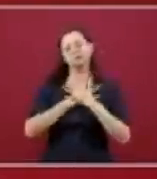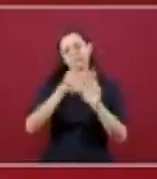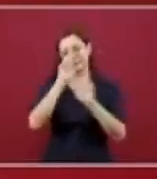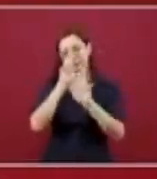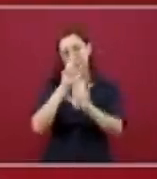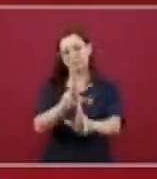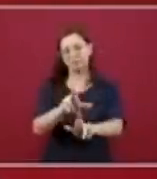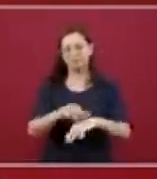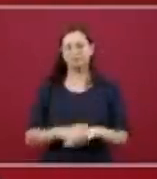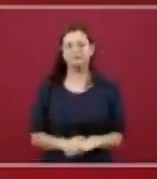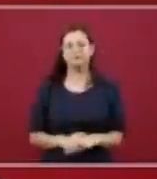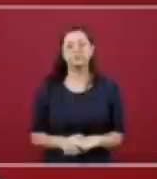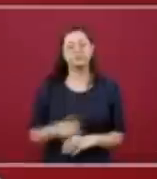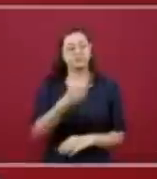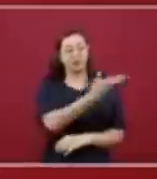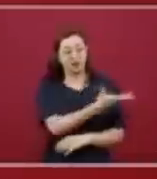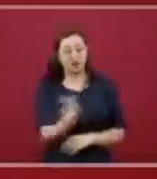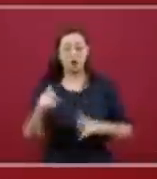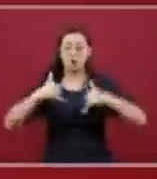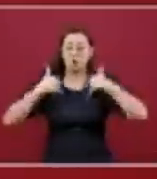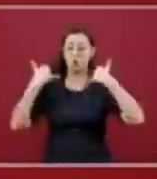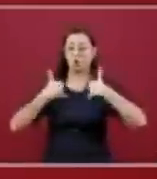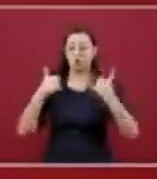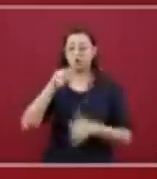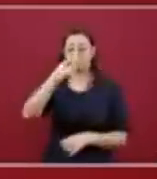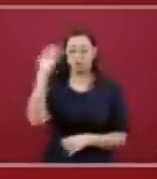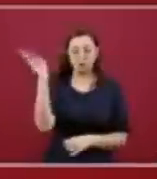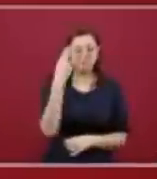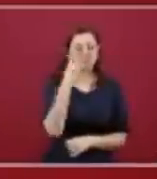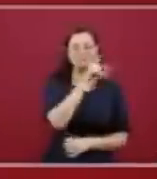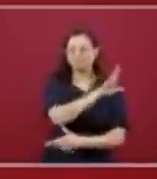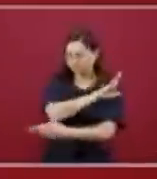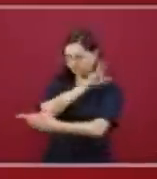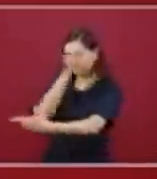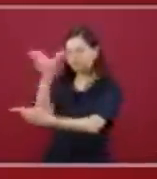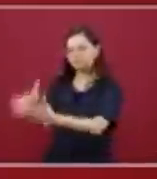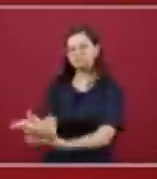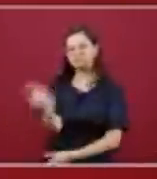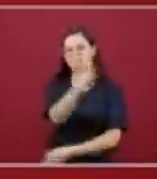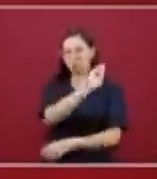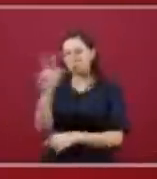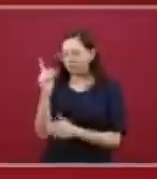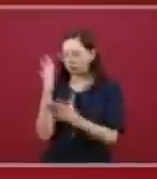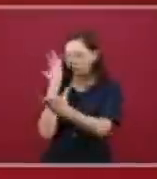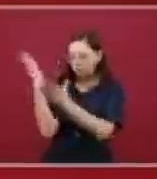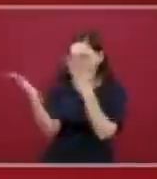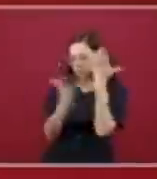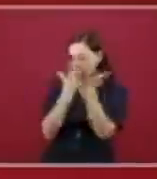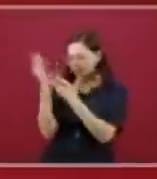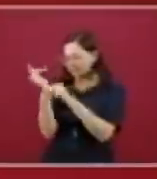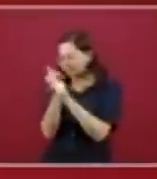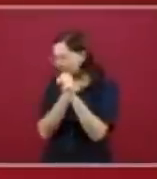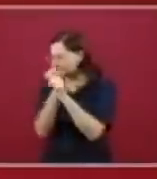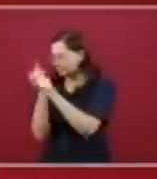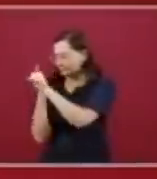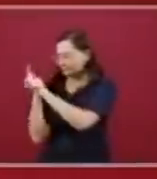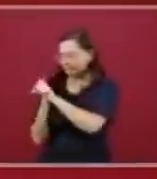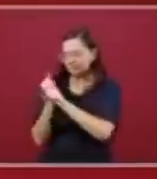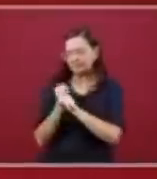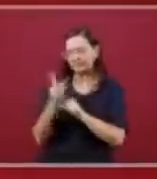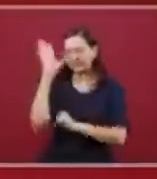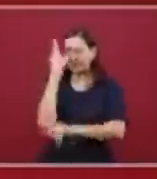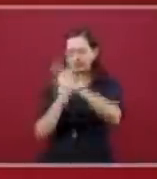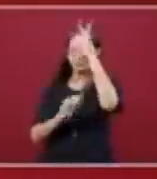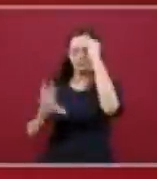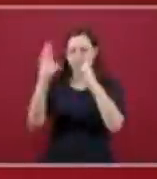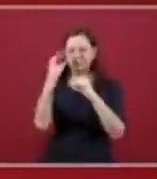Tendremos a los jóvenes universitarios haciendo sus prácticas profesionales, creciendo y consolidándose y fortaleciéndose como nunca